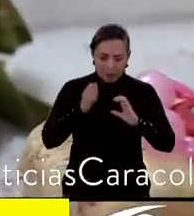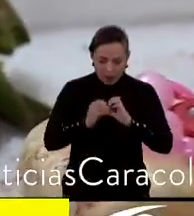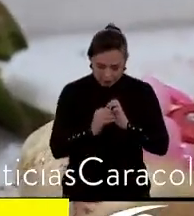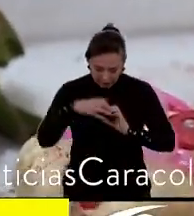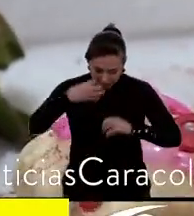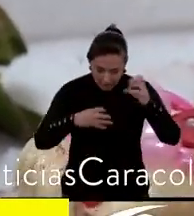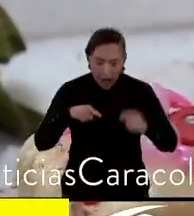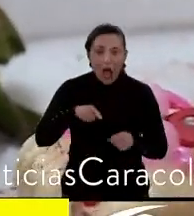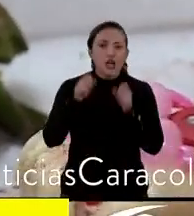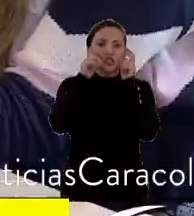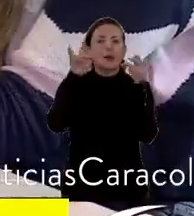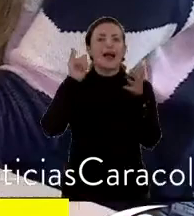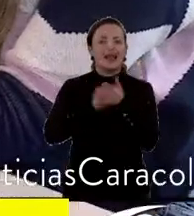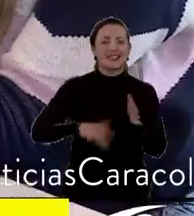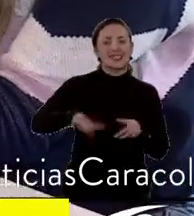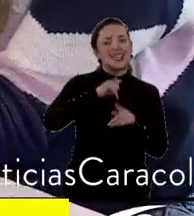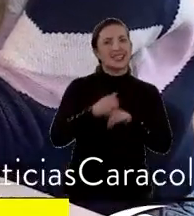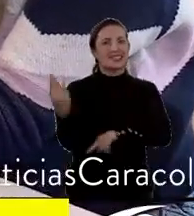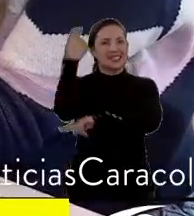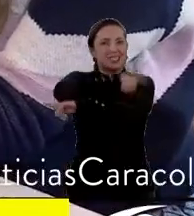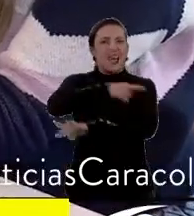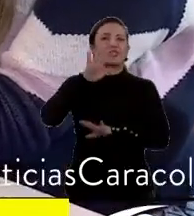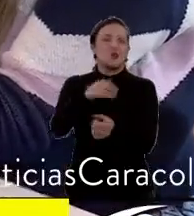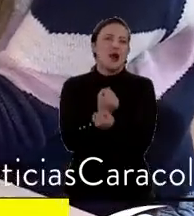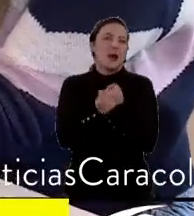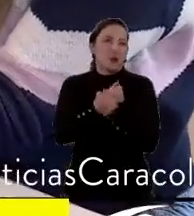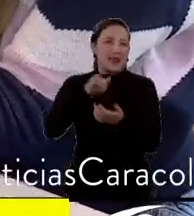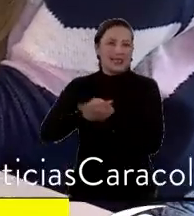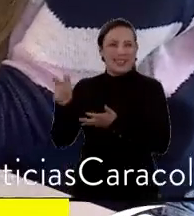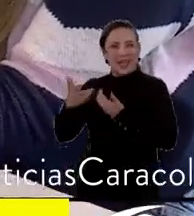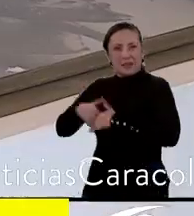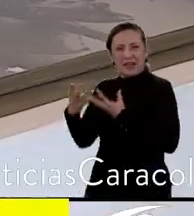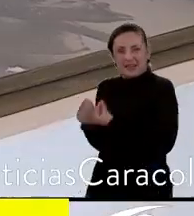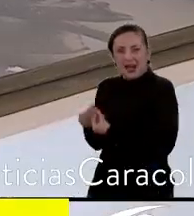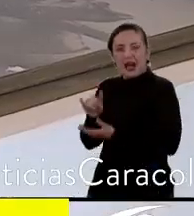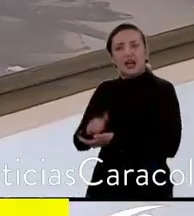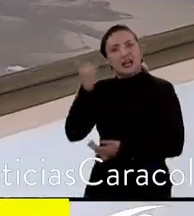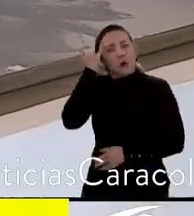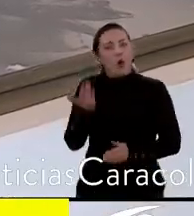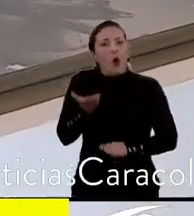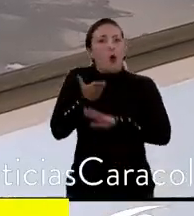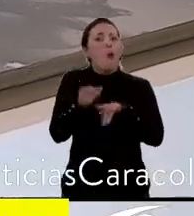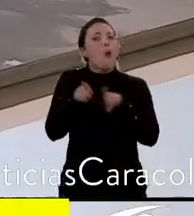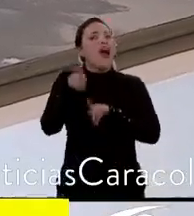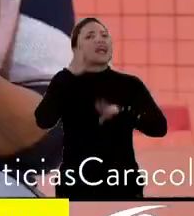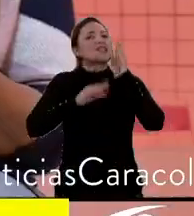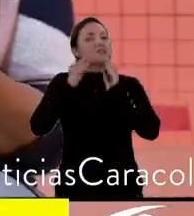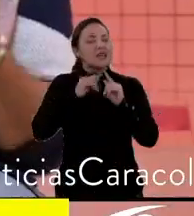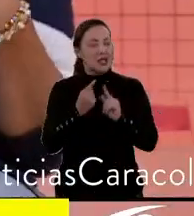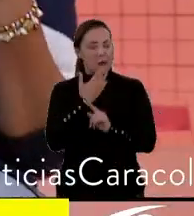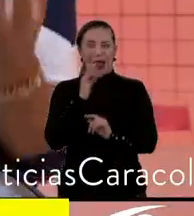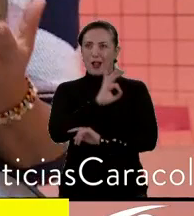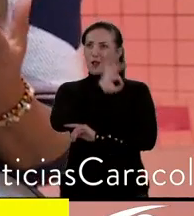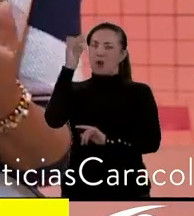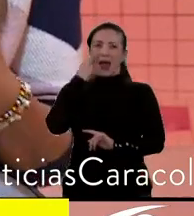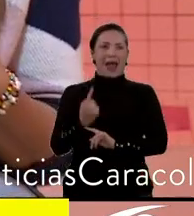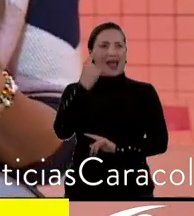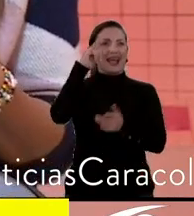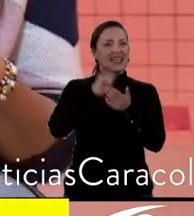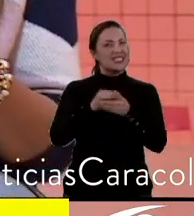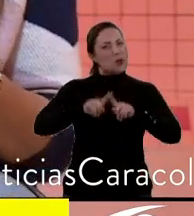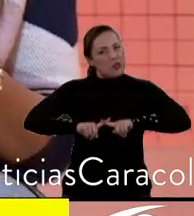innovaron para que los clientes celebren el amor. Buscamos cómo ofrecer una experiencia única, que podamos cómo generar ese